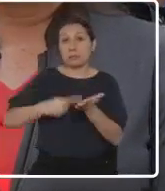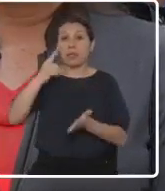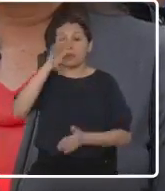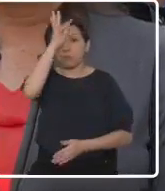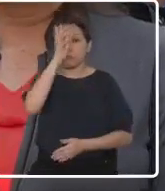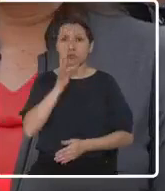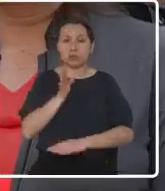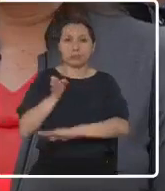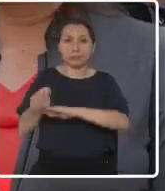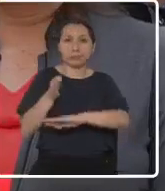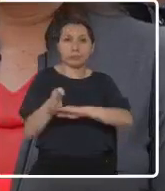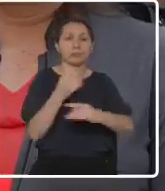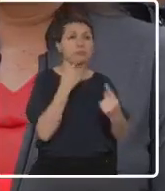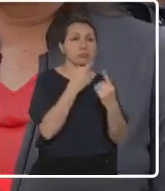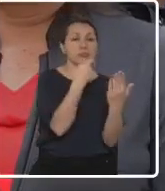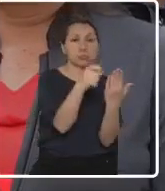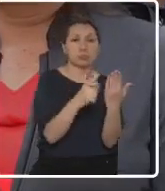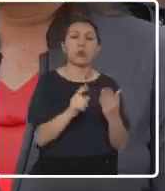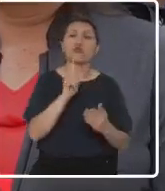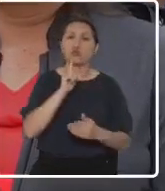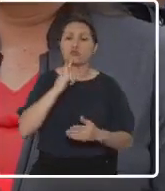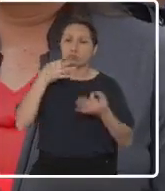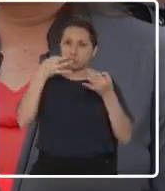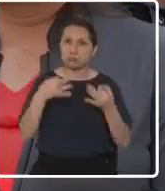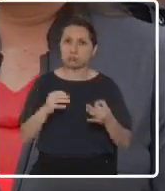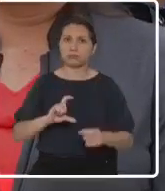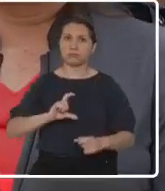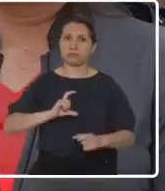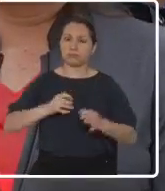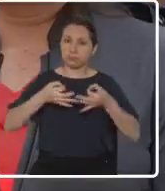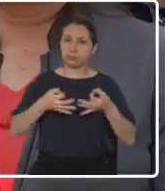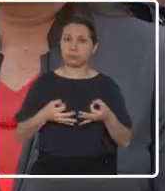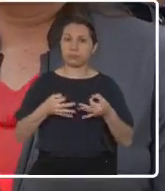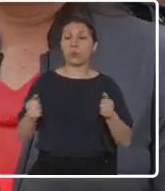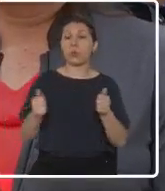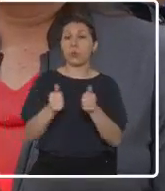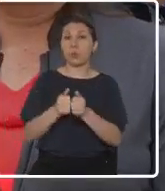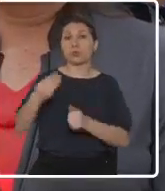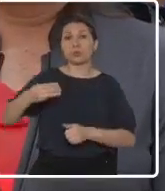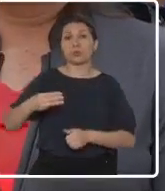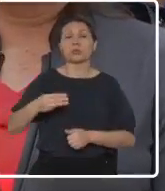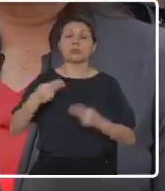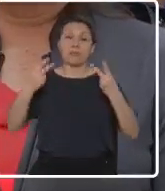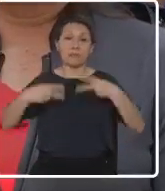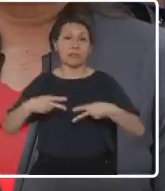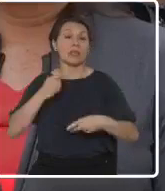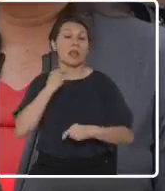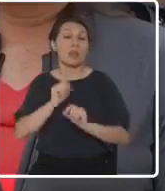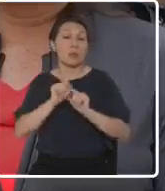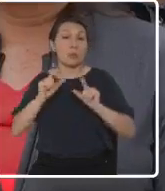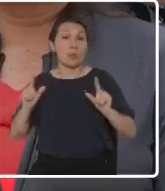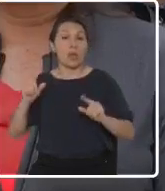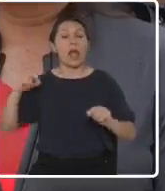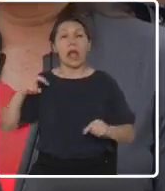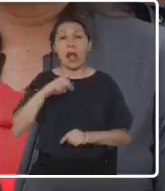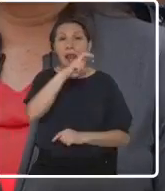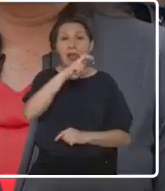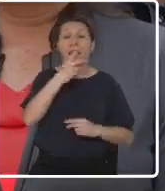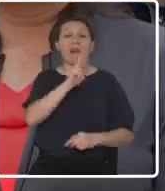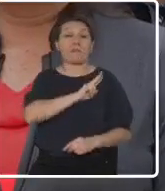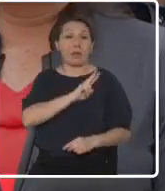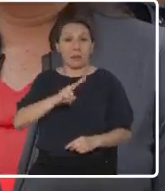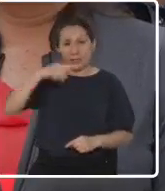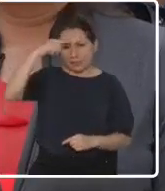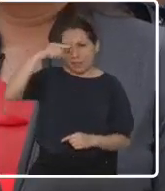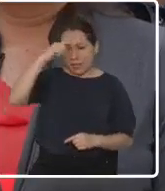funcionarios desplegados y acreditados. Se van a sumar al trabajo del municipio de Viña del Mar y Quilpué, funcionarios que vienen de La Calera, de Valparaíso, de